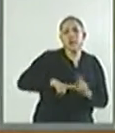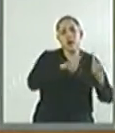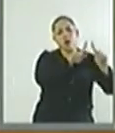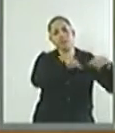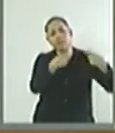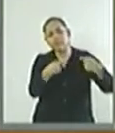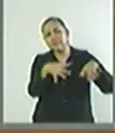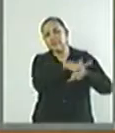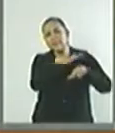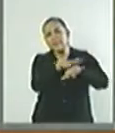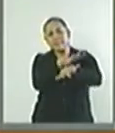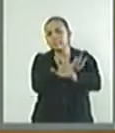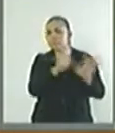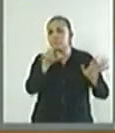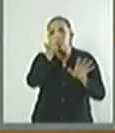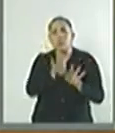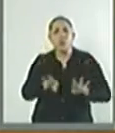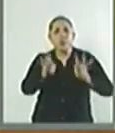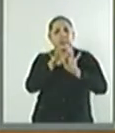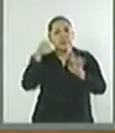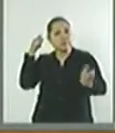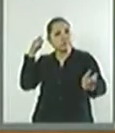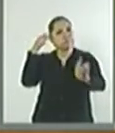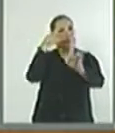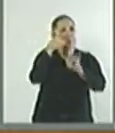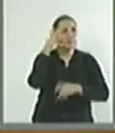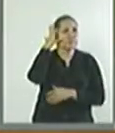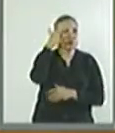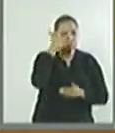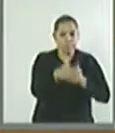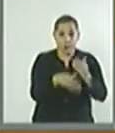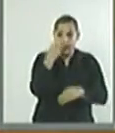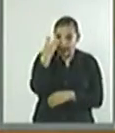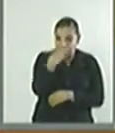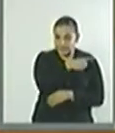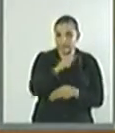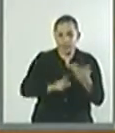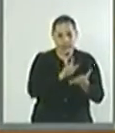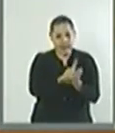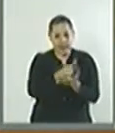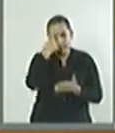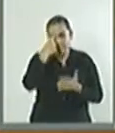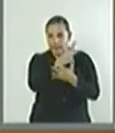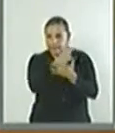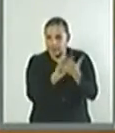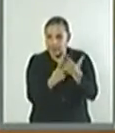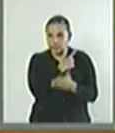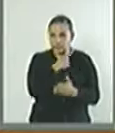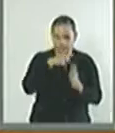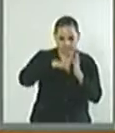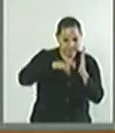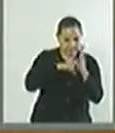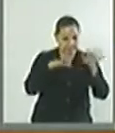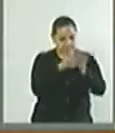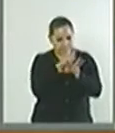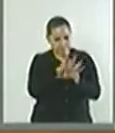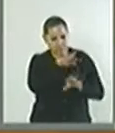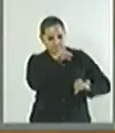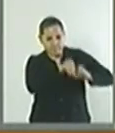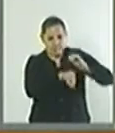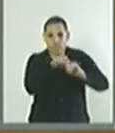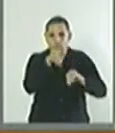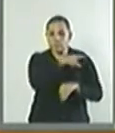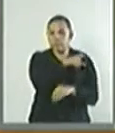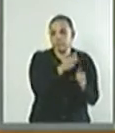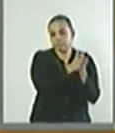otras medidas, hacer cambios en la ley de planeación para que esta visión sexenal, predominantemente